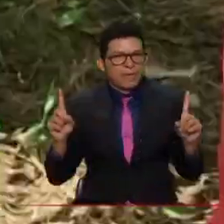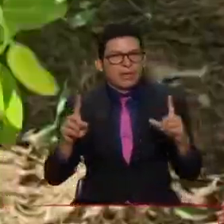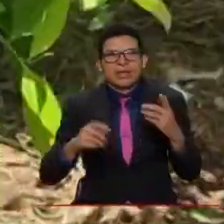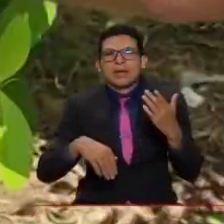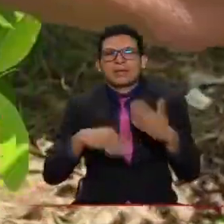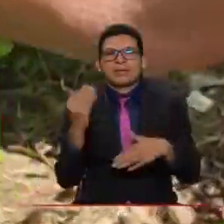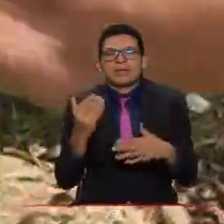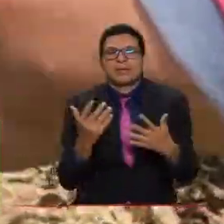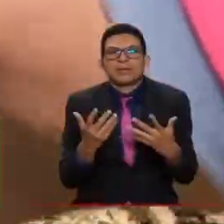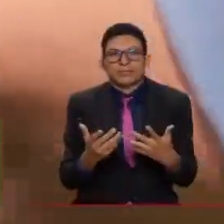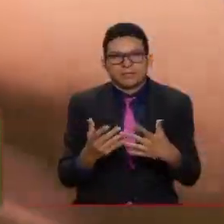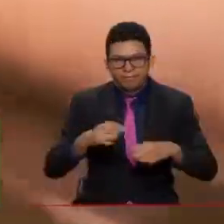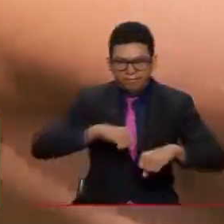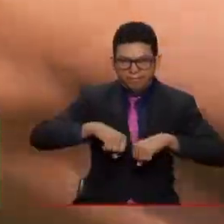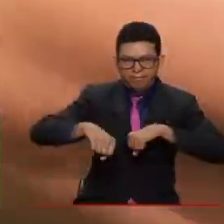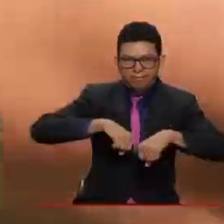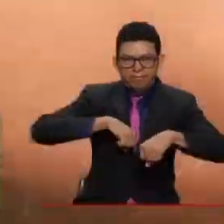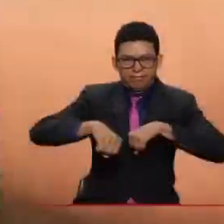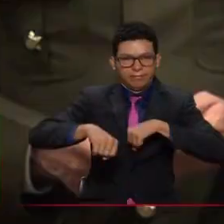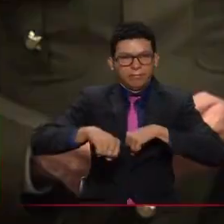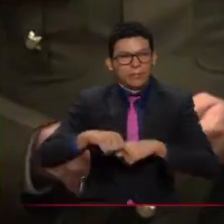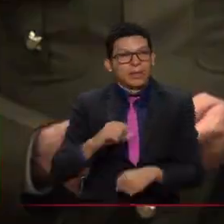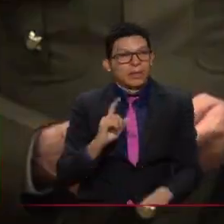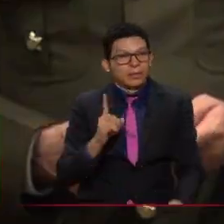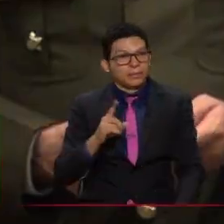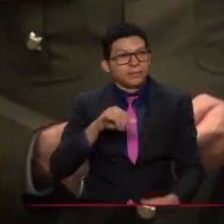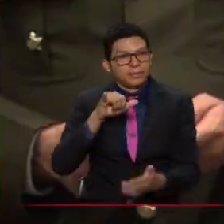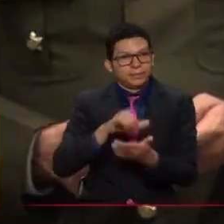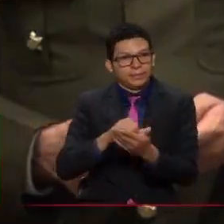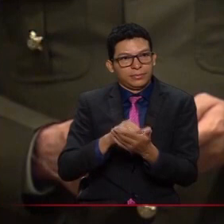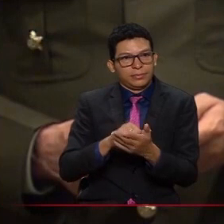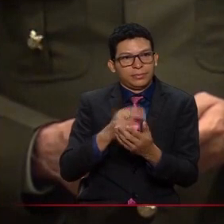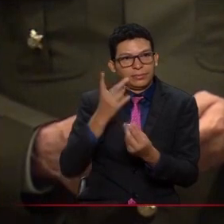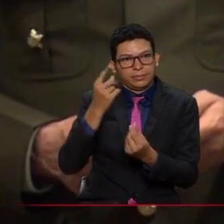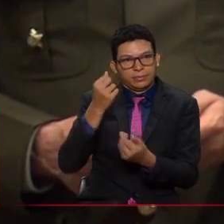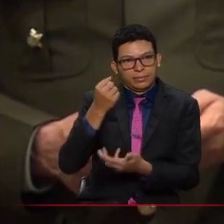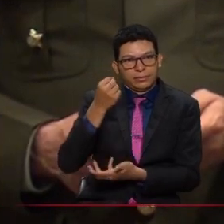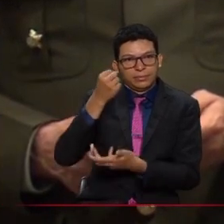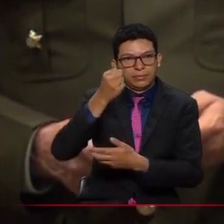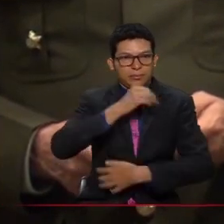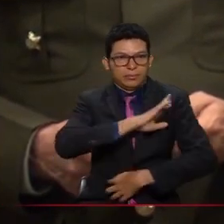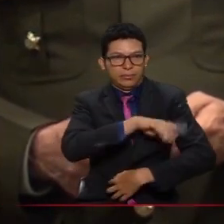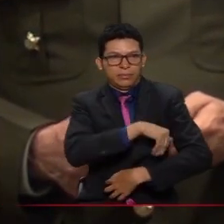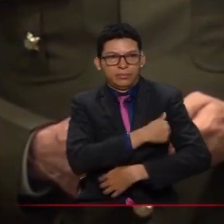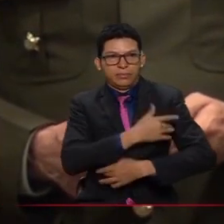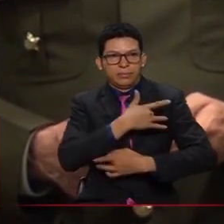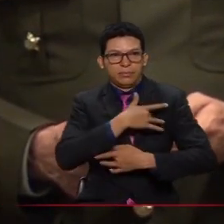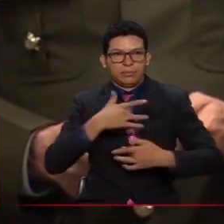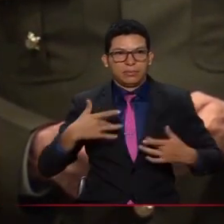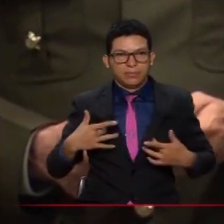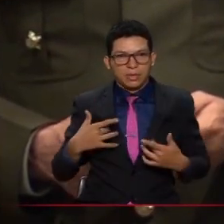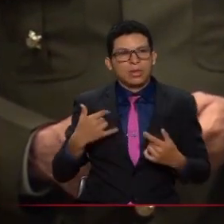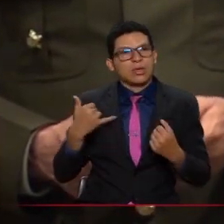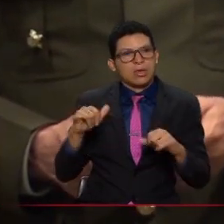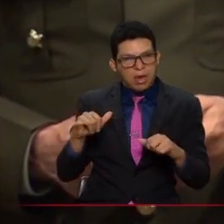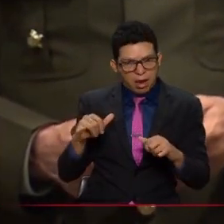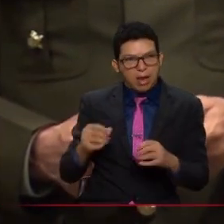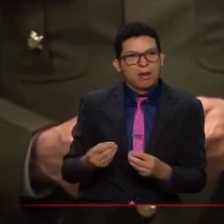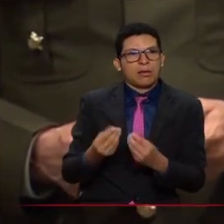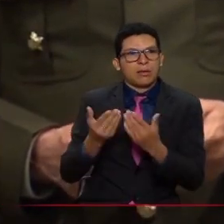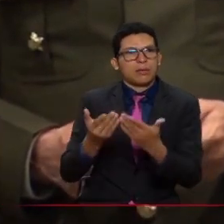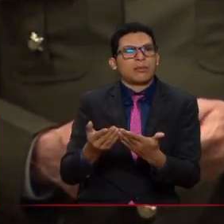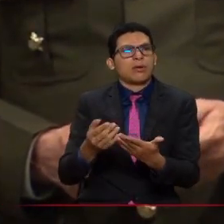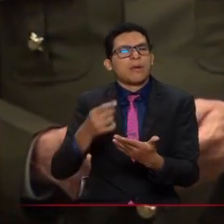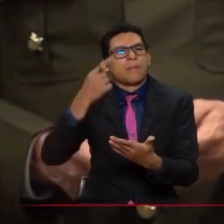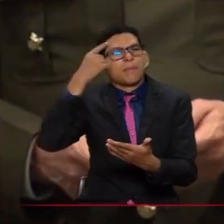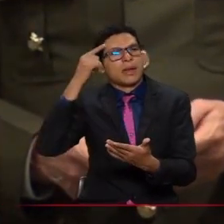empezaría a ejecutarse. Lo mismo que en cuanto a los recursos que el Ministerio de Salud ha dispuesto